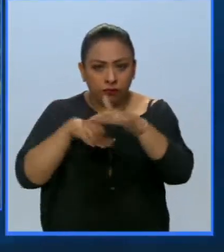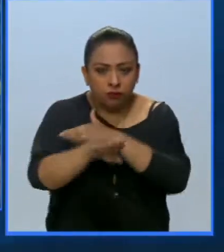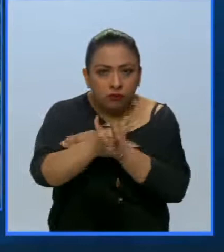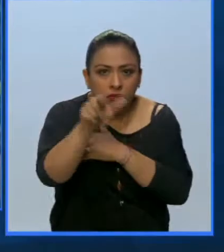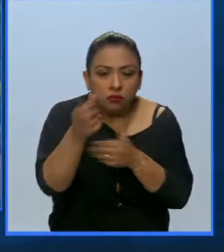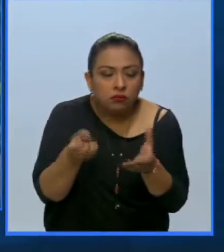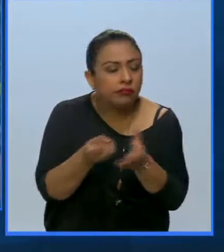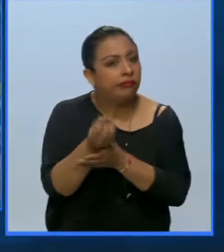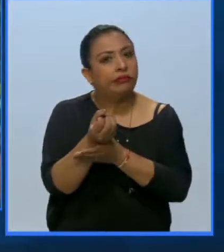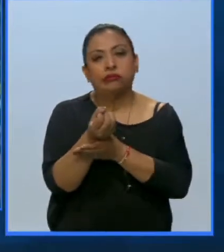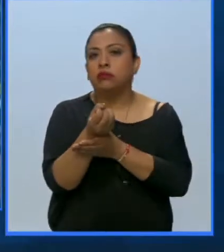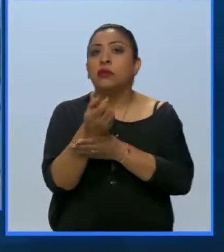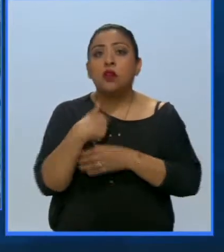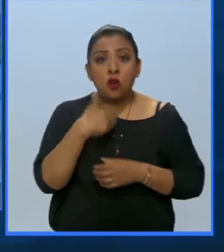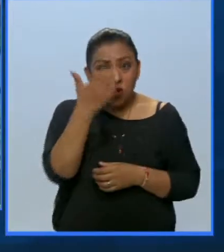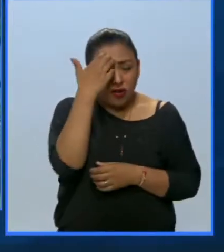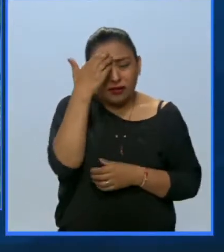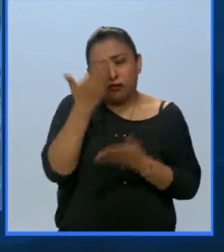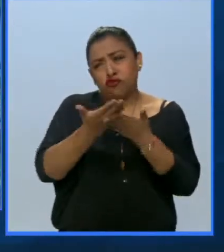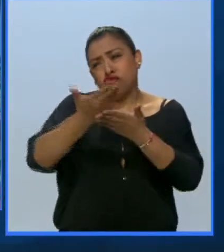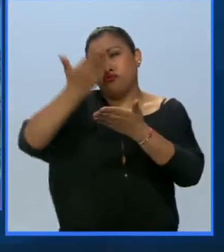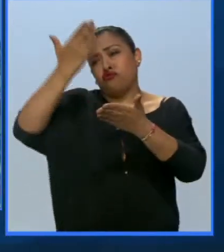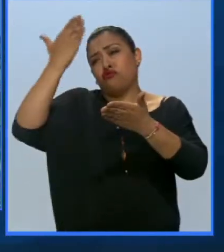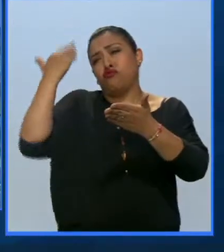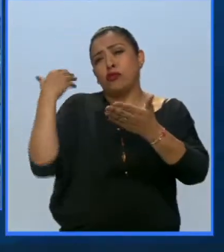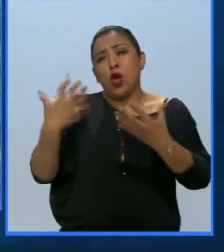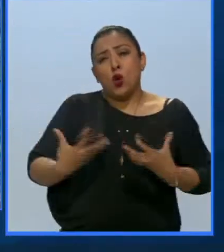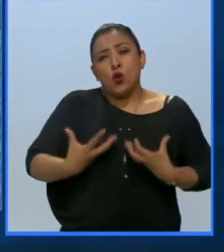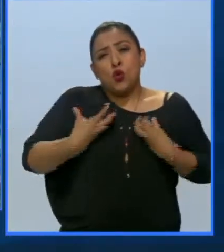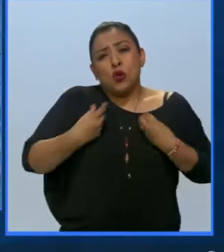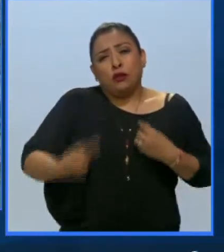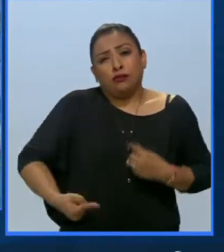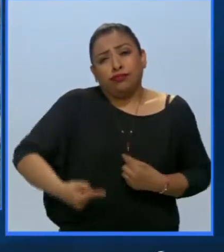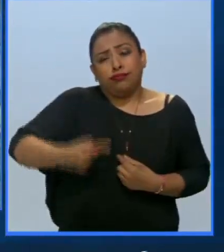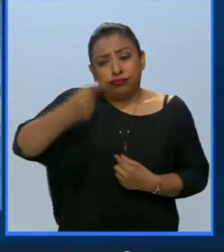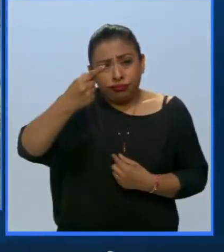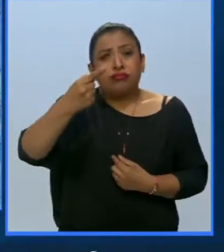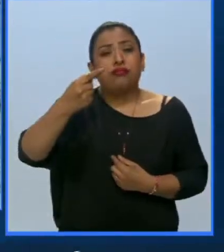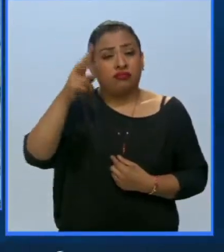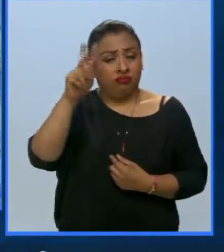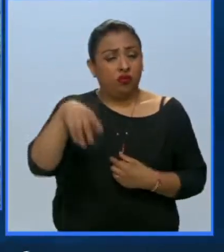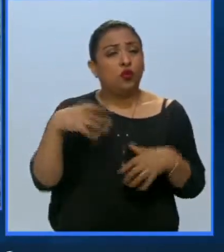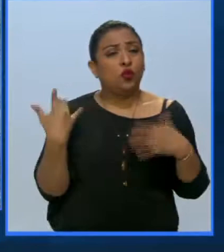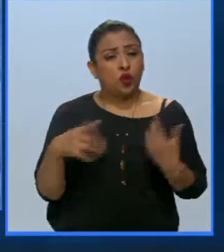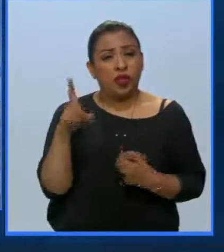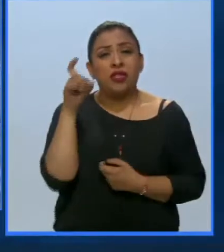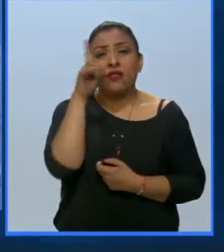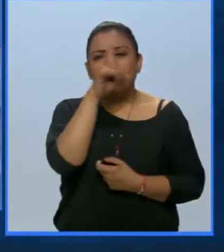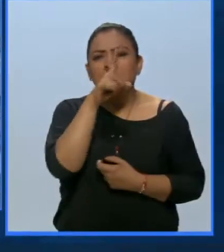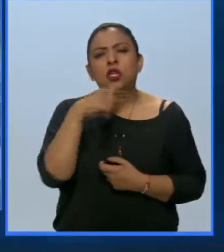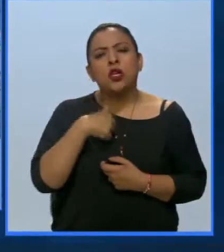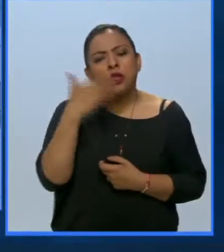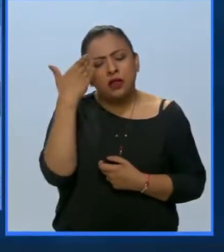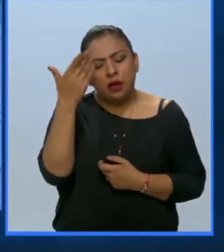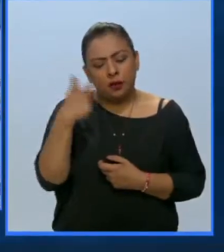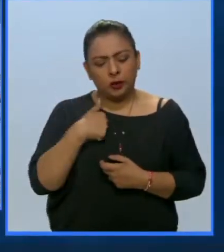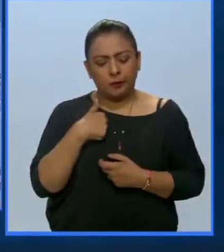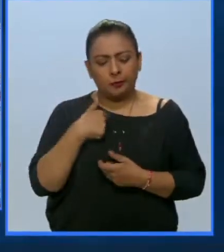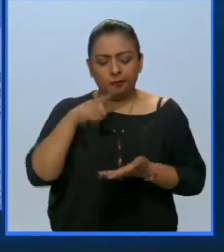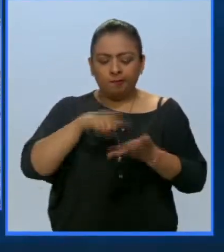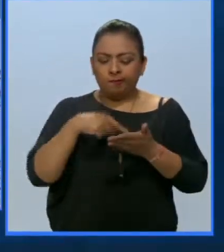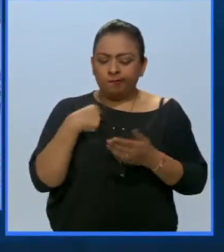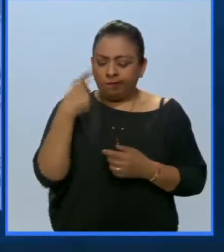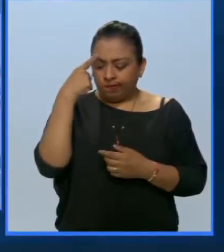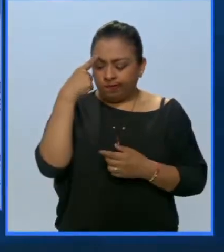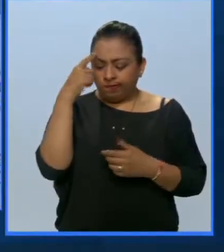son gente que yo conocía de toda la vida, o sea, de todos los años aquí. Sí es fuerte. Me he dado mi tiempo para un duelo,